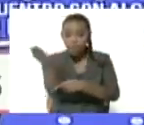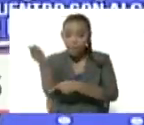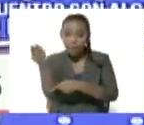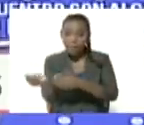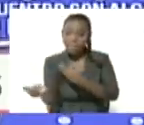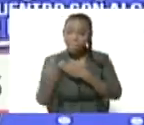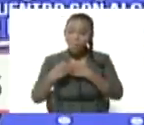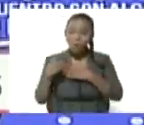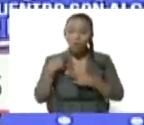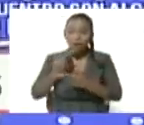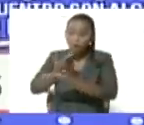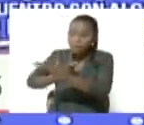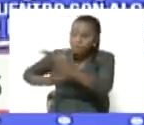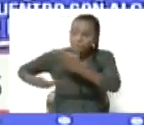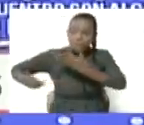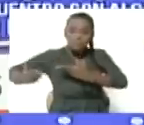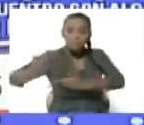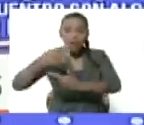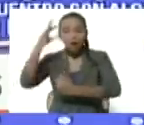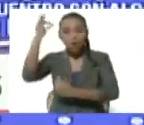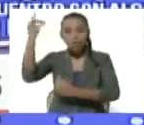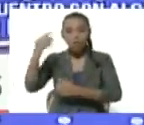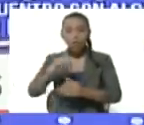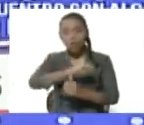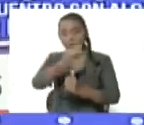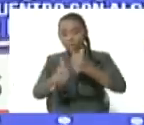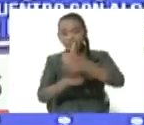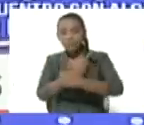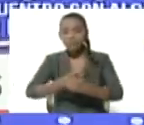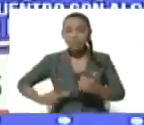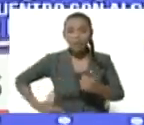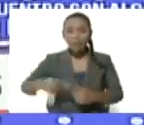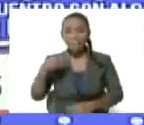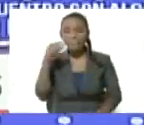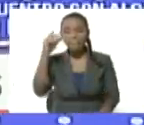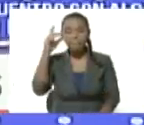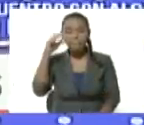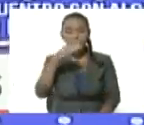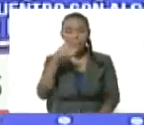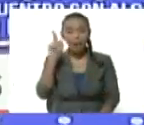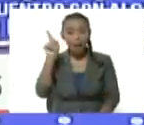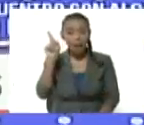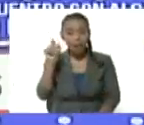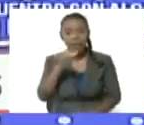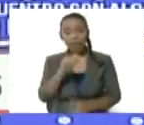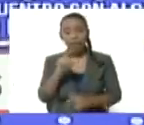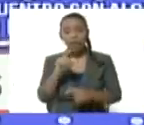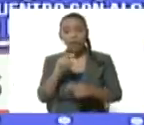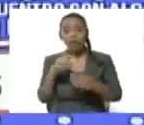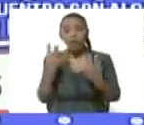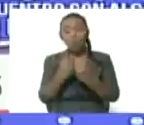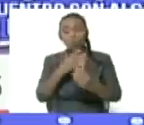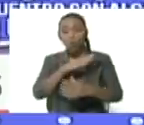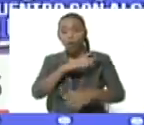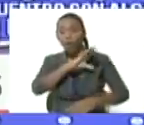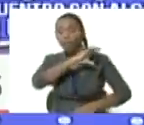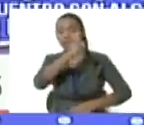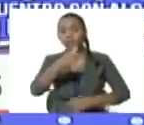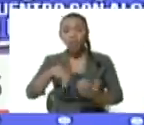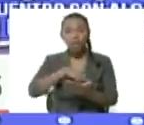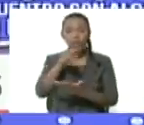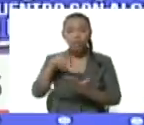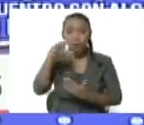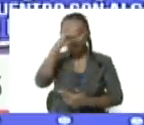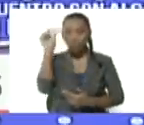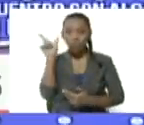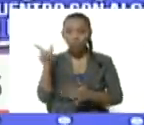las intercambiamos con el Consejo de Vicepresidentes, con la Dirección Nacional del Partido Socialista Unido de Venezuela, con